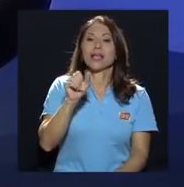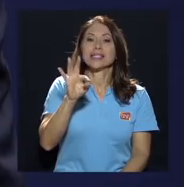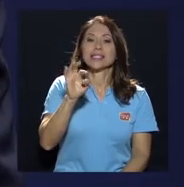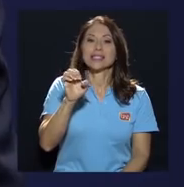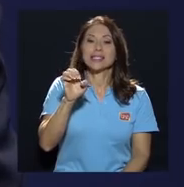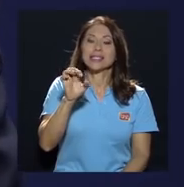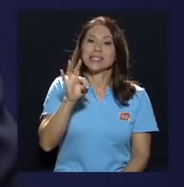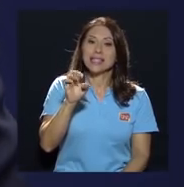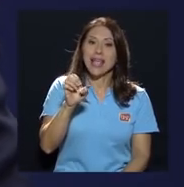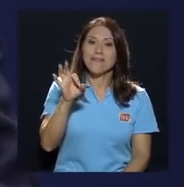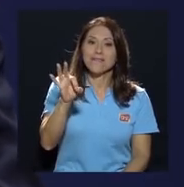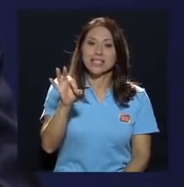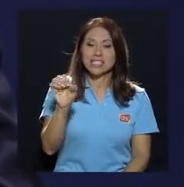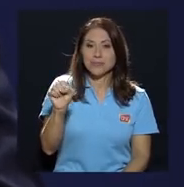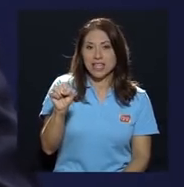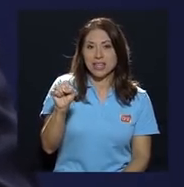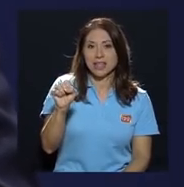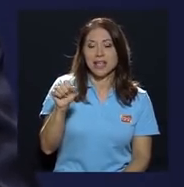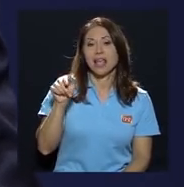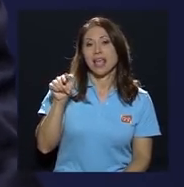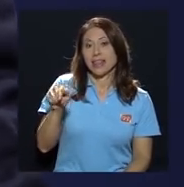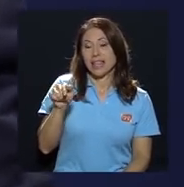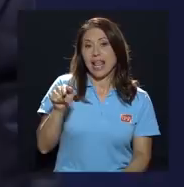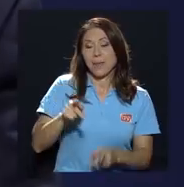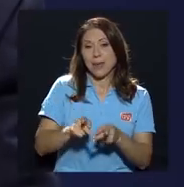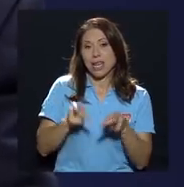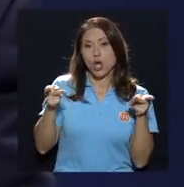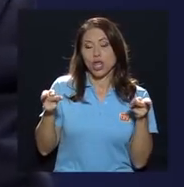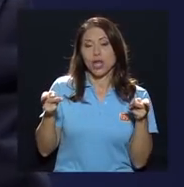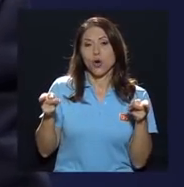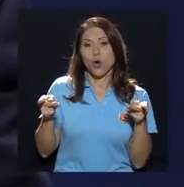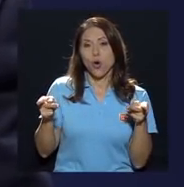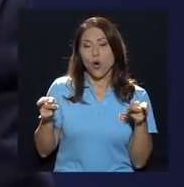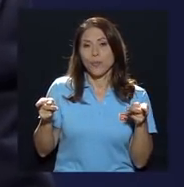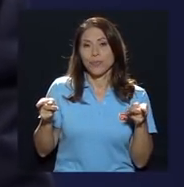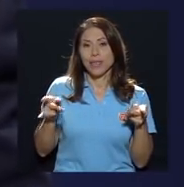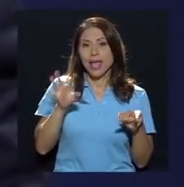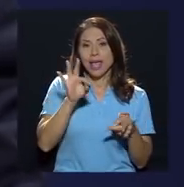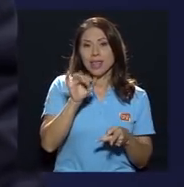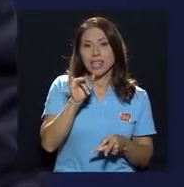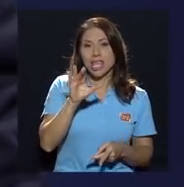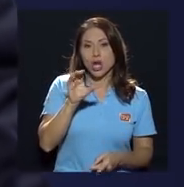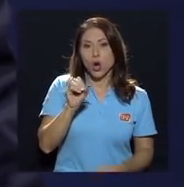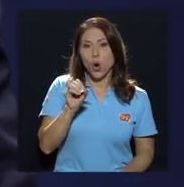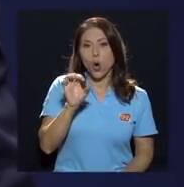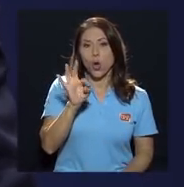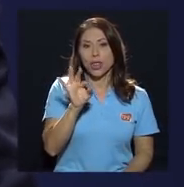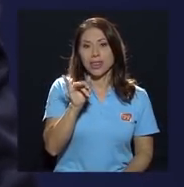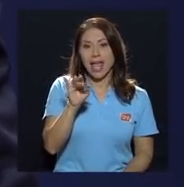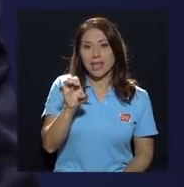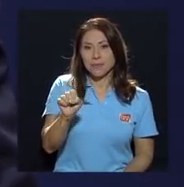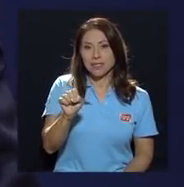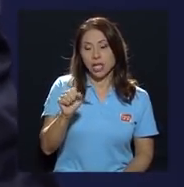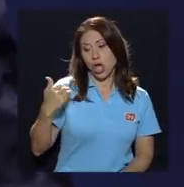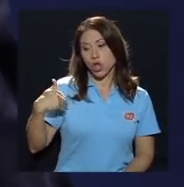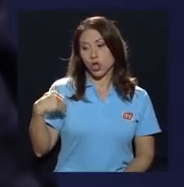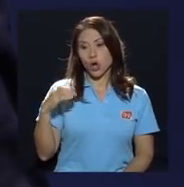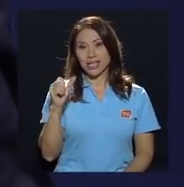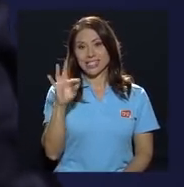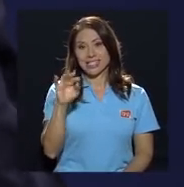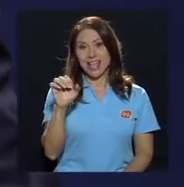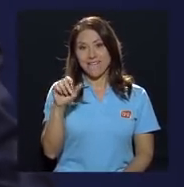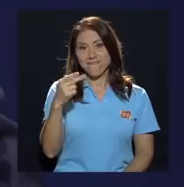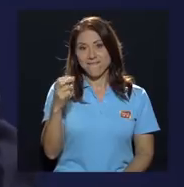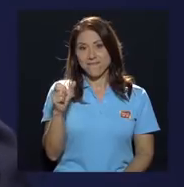men esto se transmite de del periódico ético times 2 steve